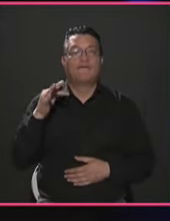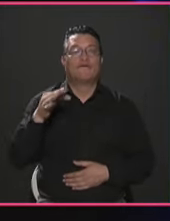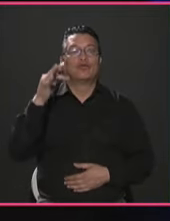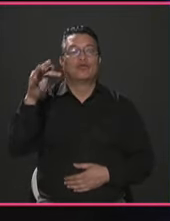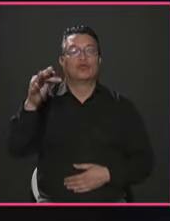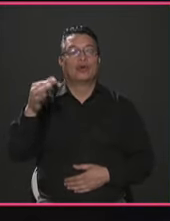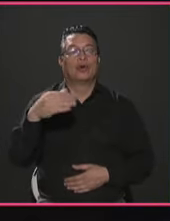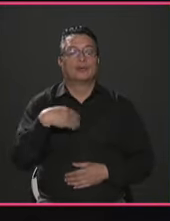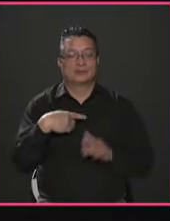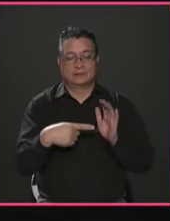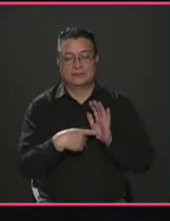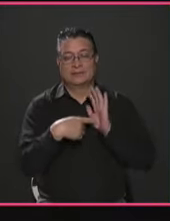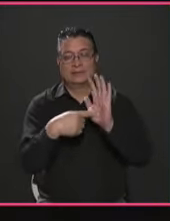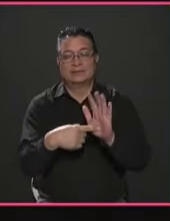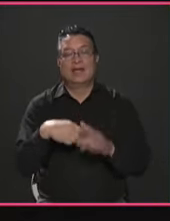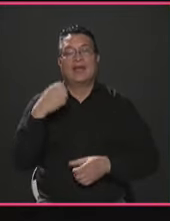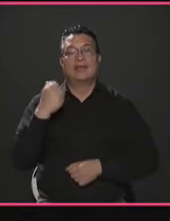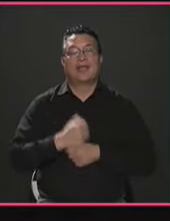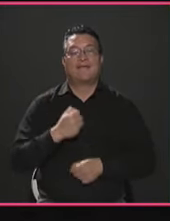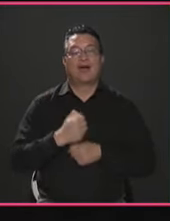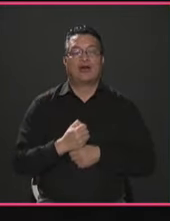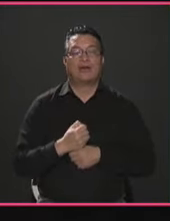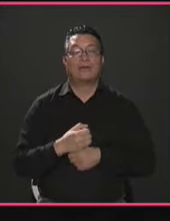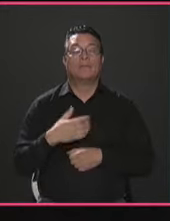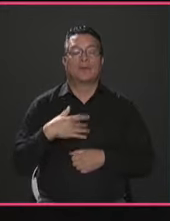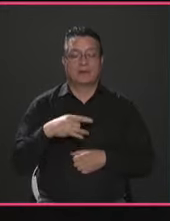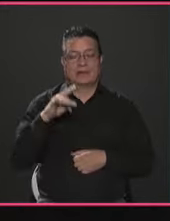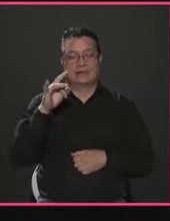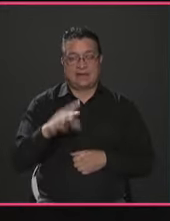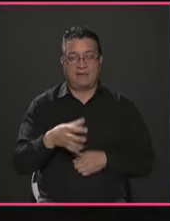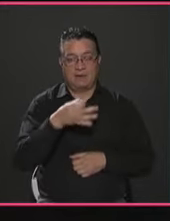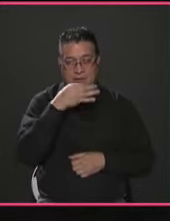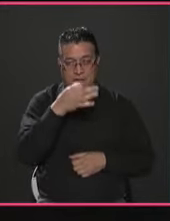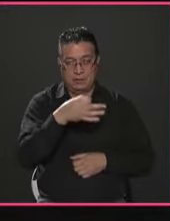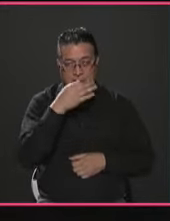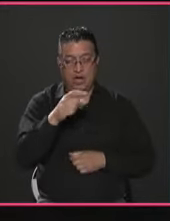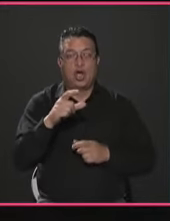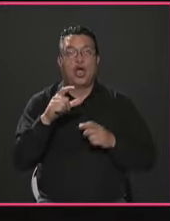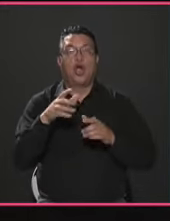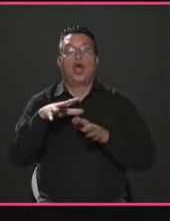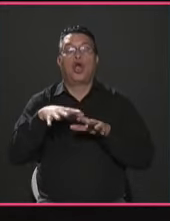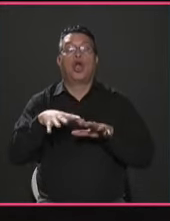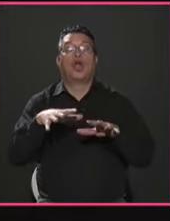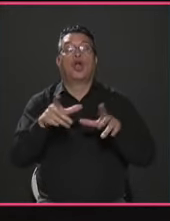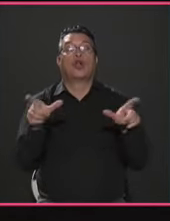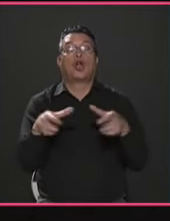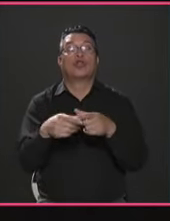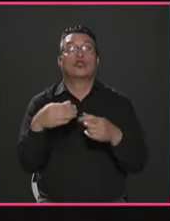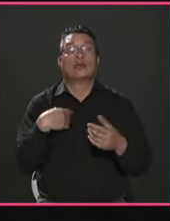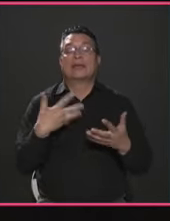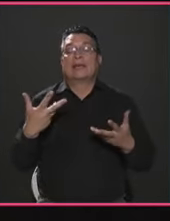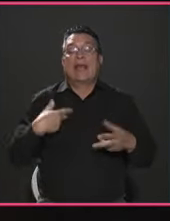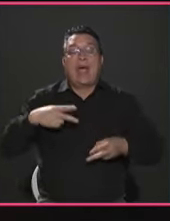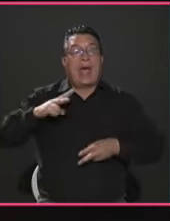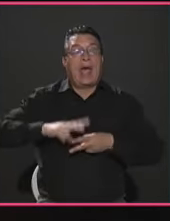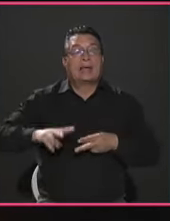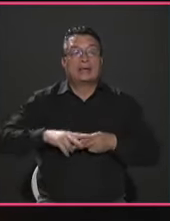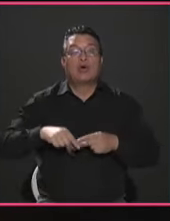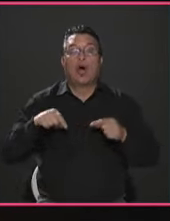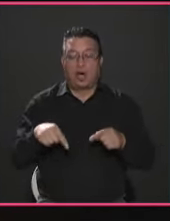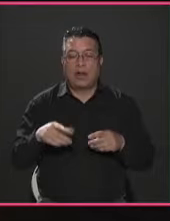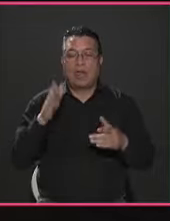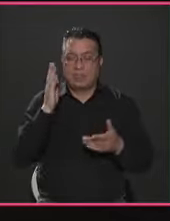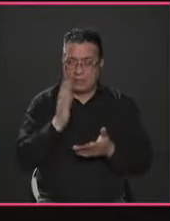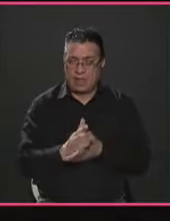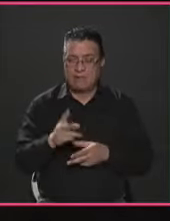y ar este trabajo sabiendo que el lema del Congreso es Y ahora qué hacemos estoy profundamente convencido que algo que tenemos que hacer